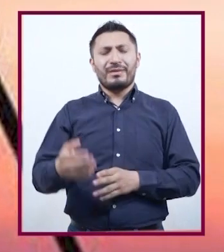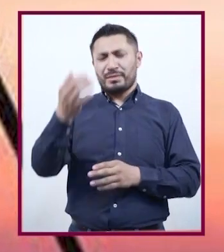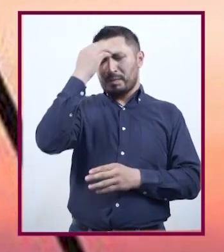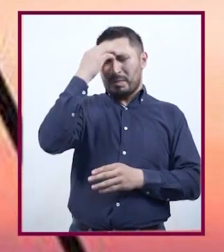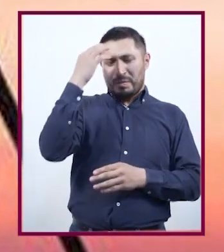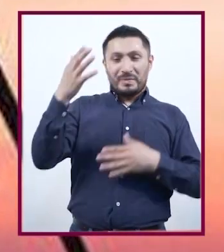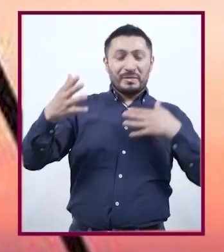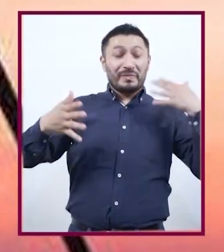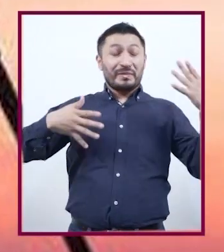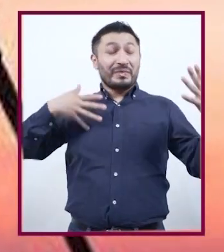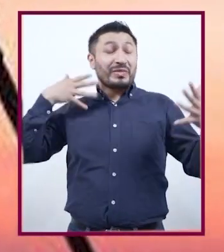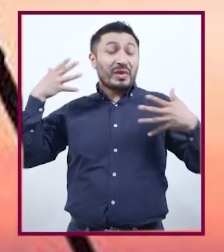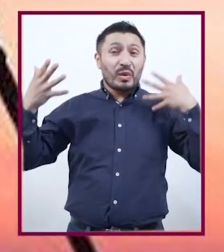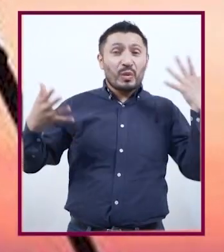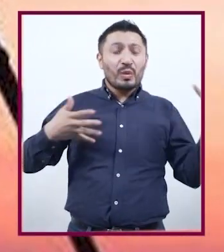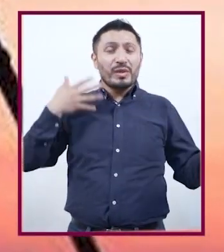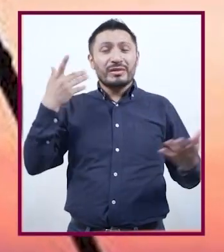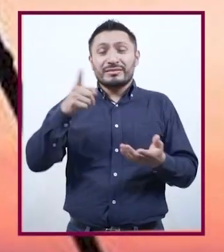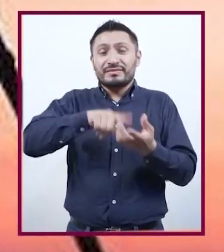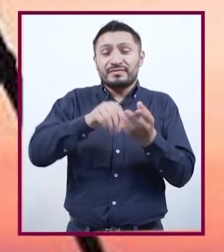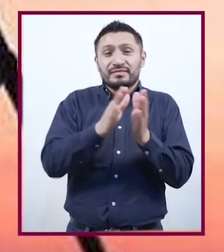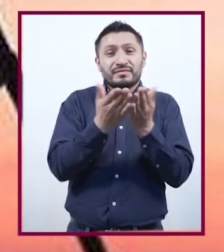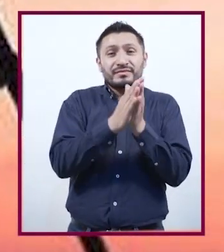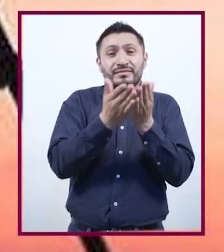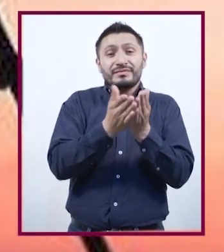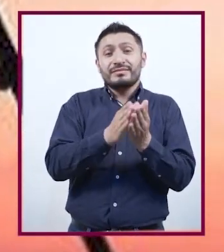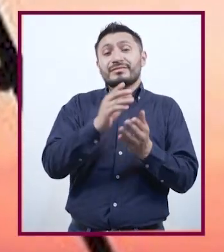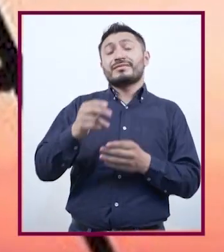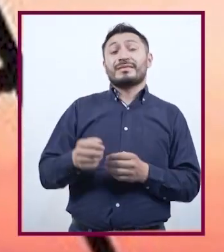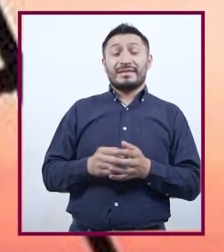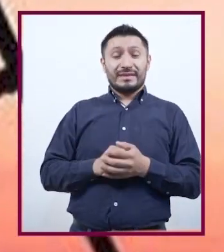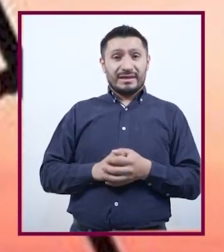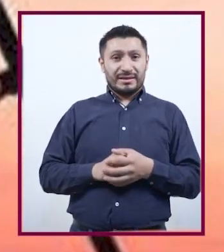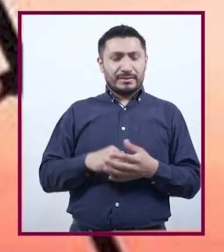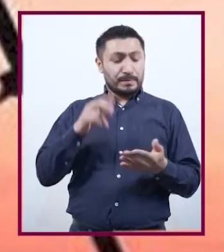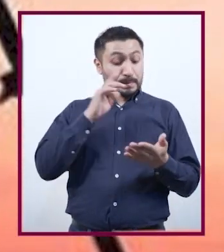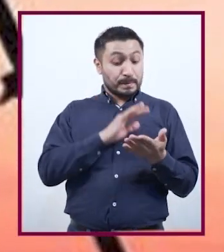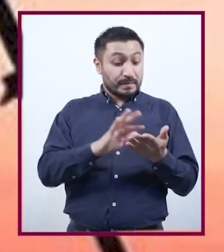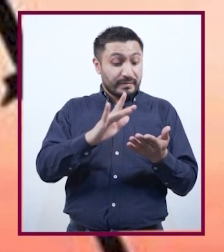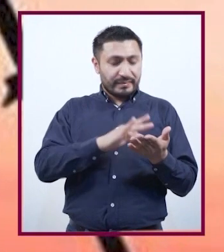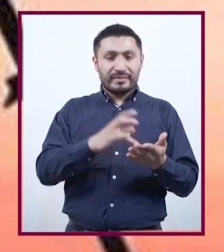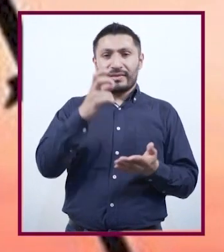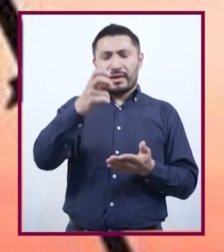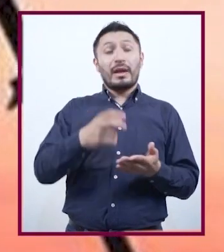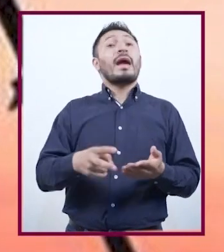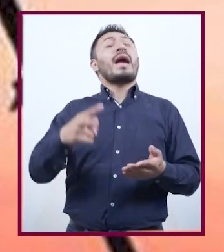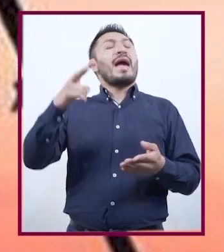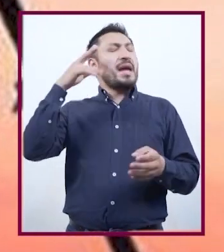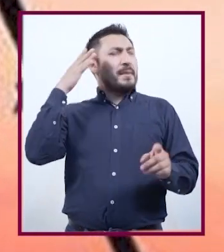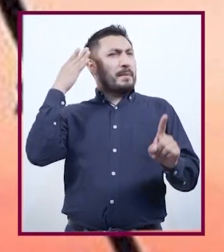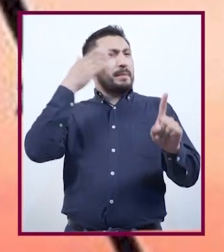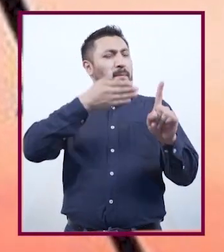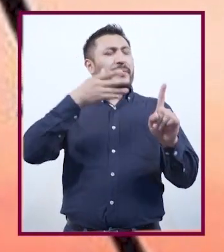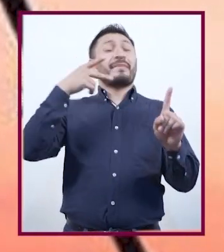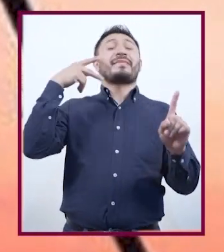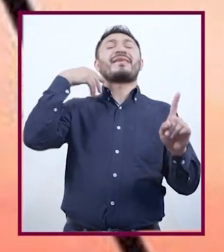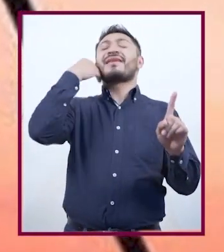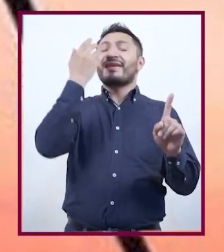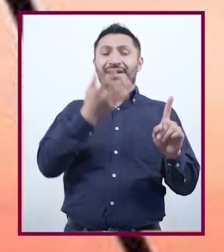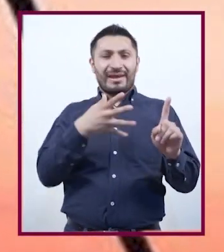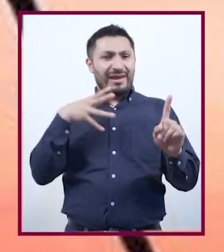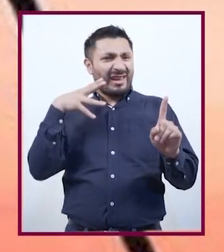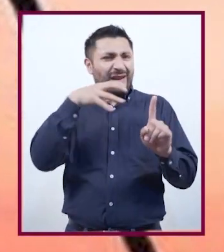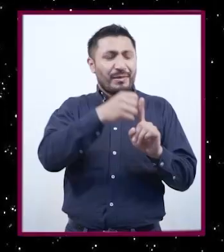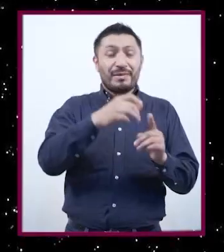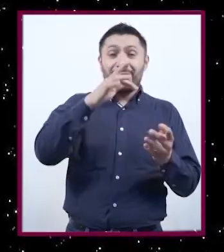al conocer las intrépidas aventuras escritas en las novelas de Julio Verne y H.G. Wells. Consiguió ver más de cerca